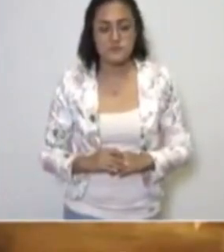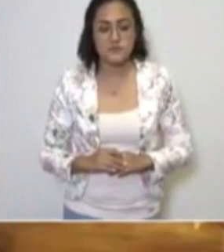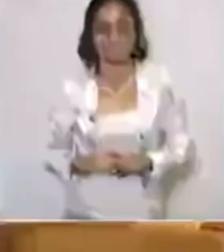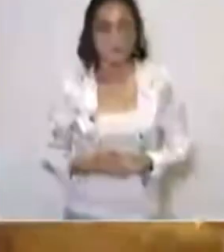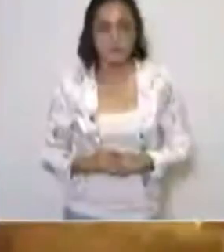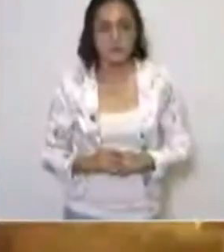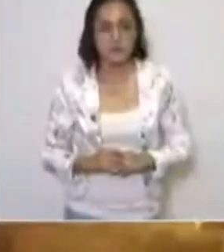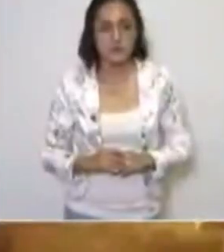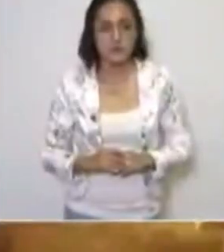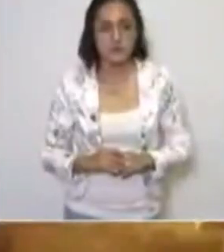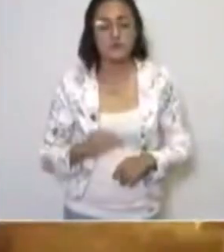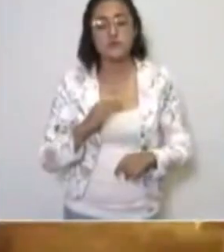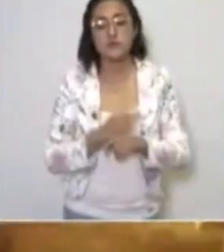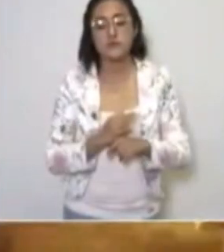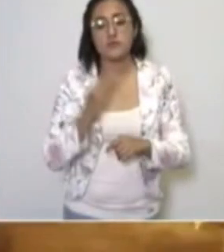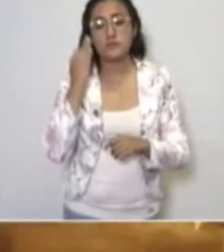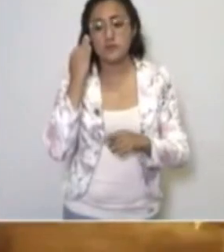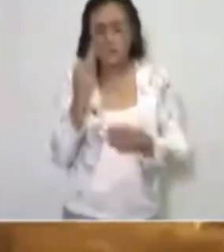Hoy es tiempo de unidad.